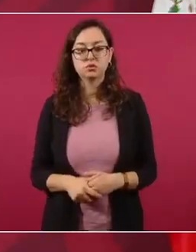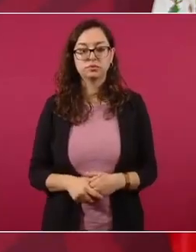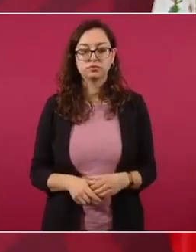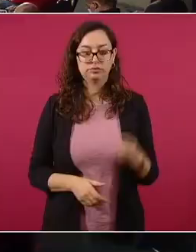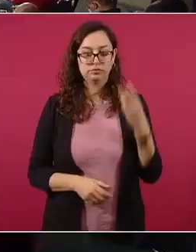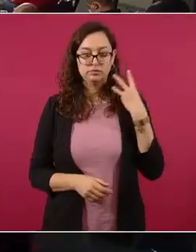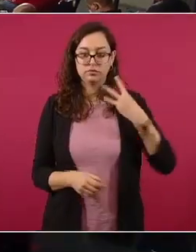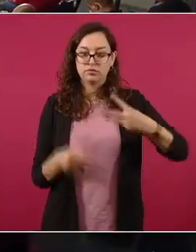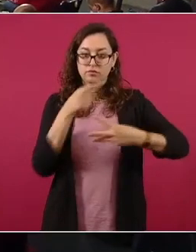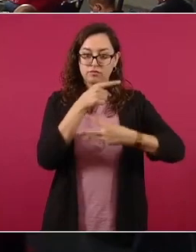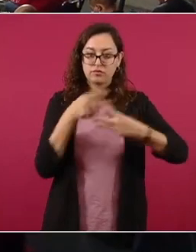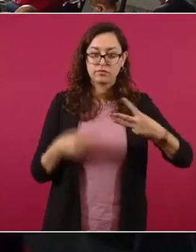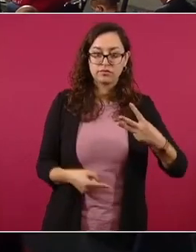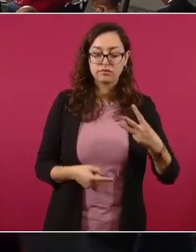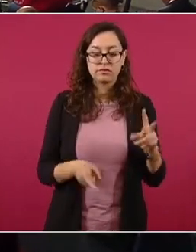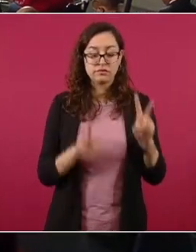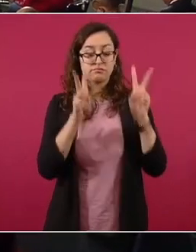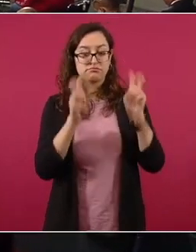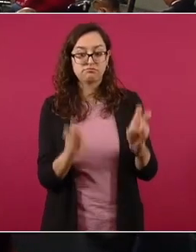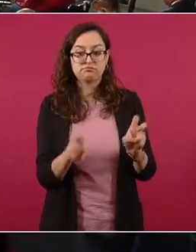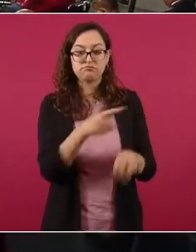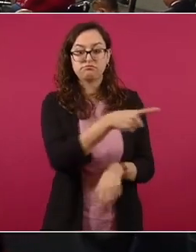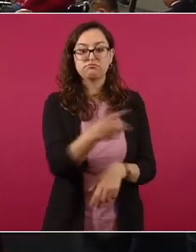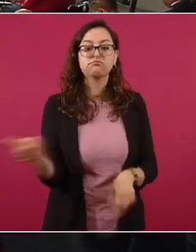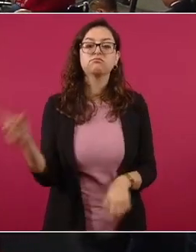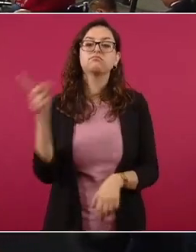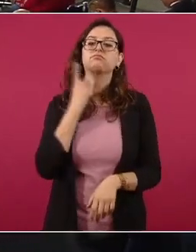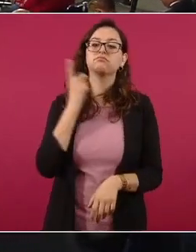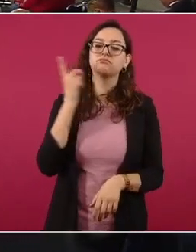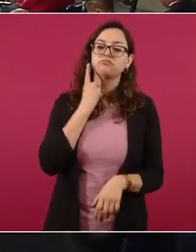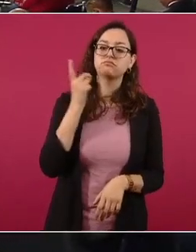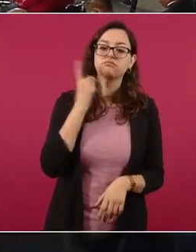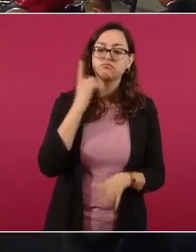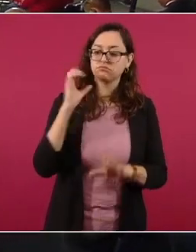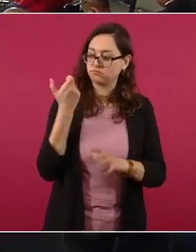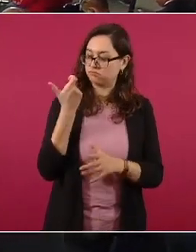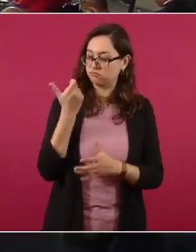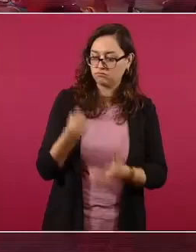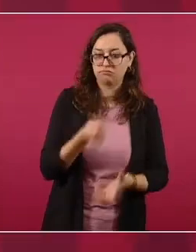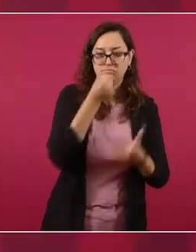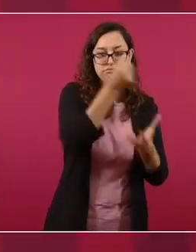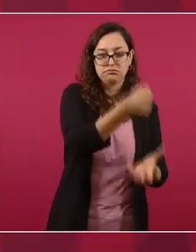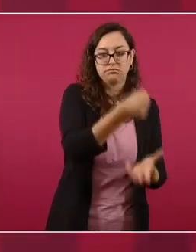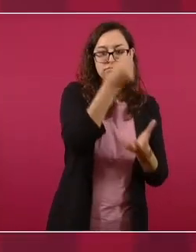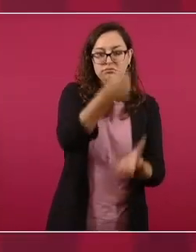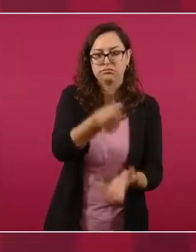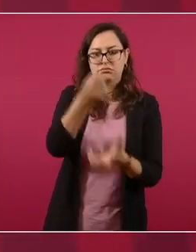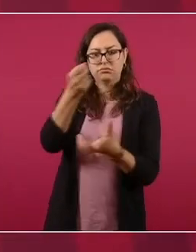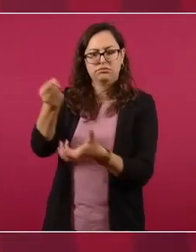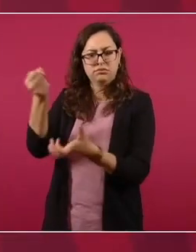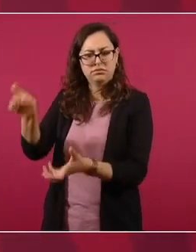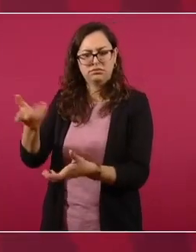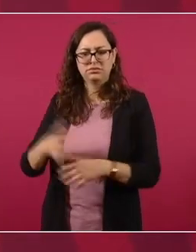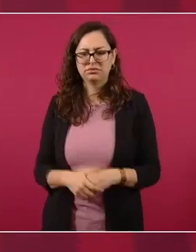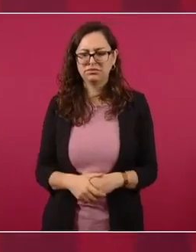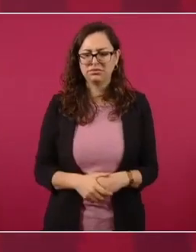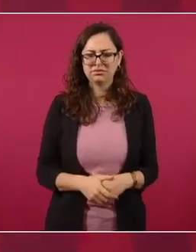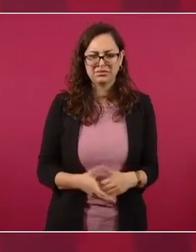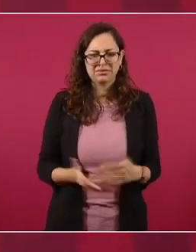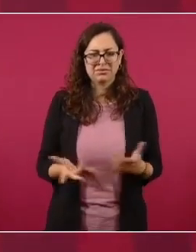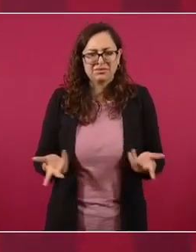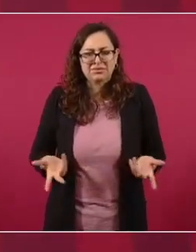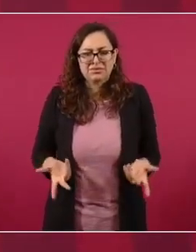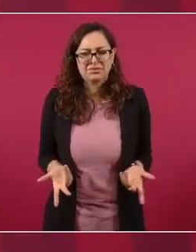Esos tres ramos, calles y banquetas, cultura y deporte,